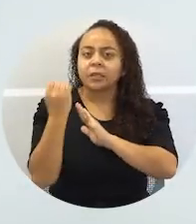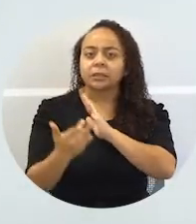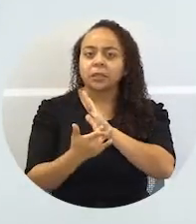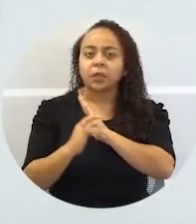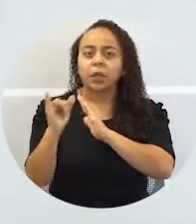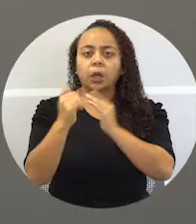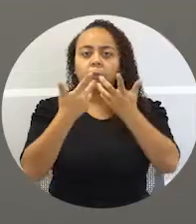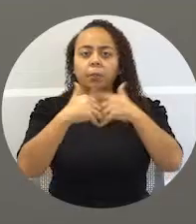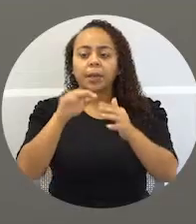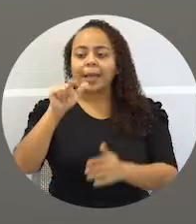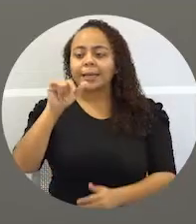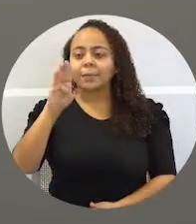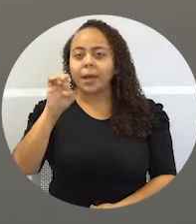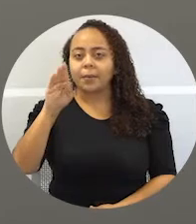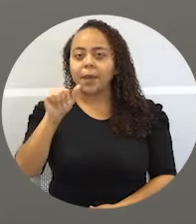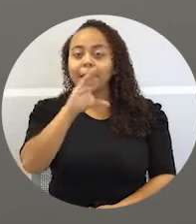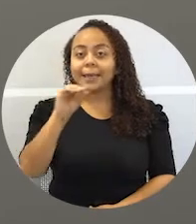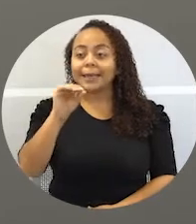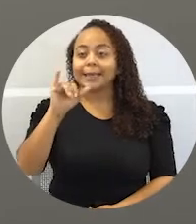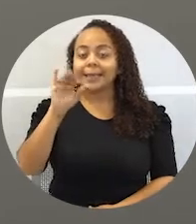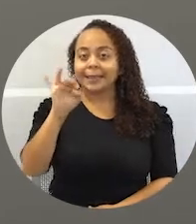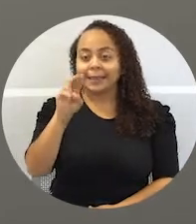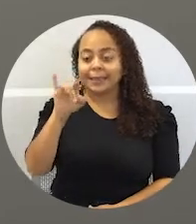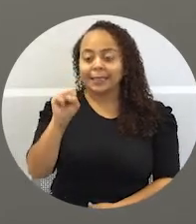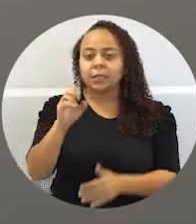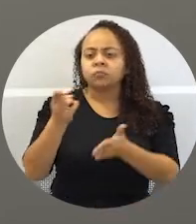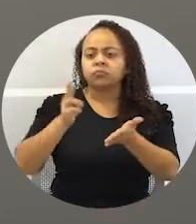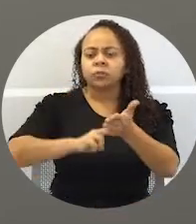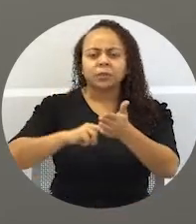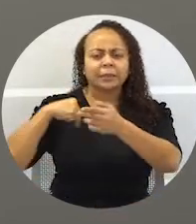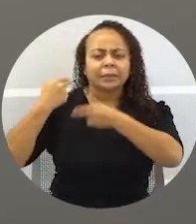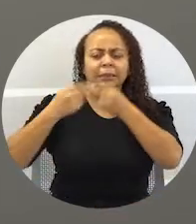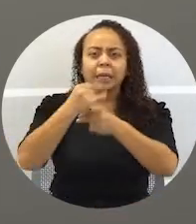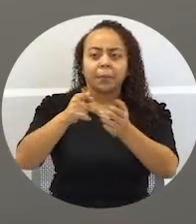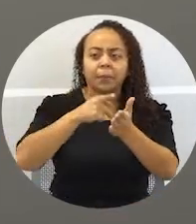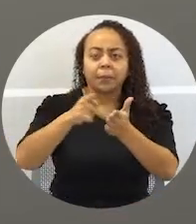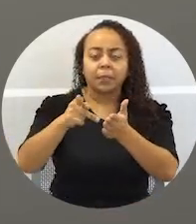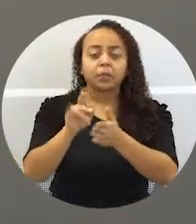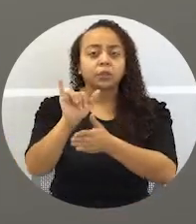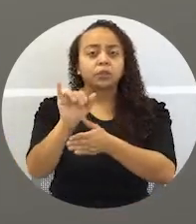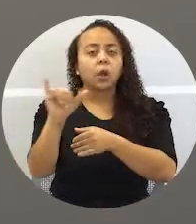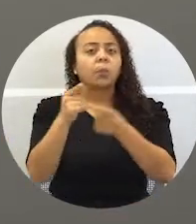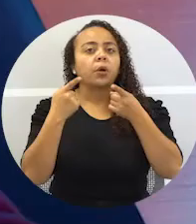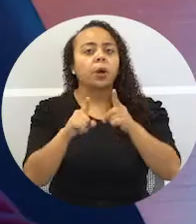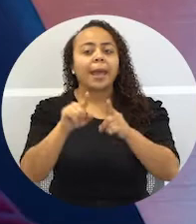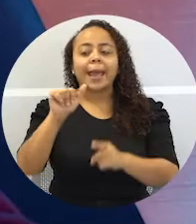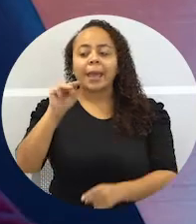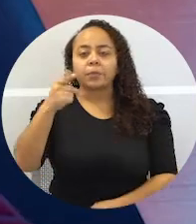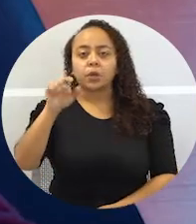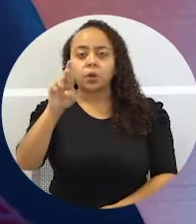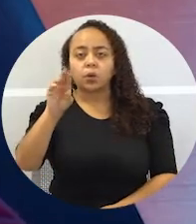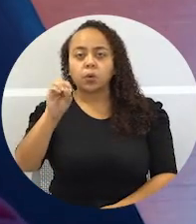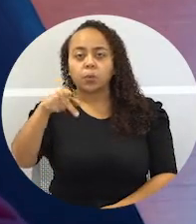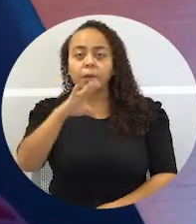como alibaba y digite en ser e incluso imponiendo multas históricas y cancelando eyed peas como en el caso de end group también